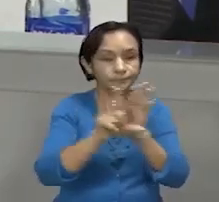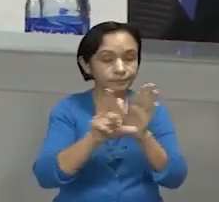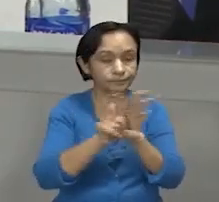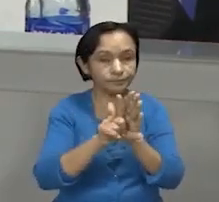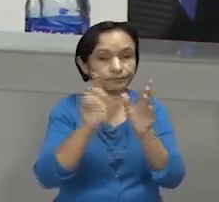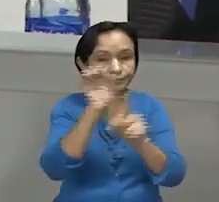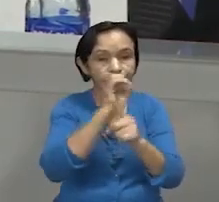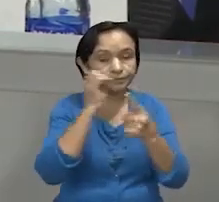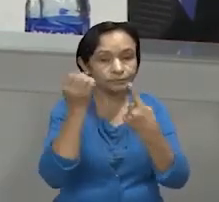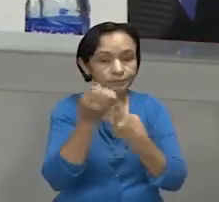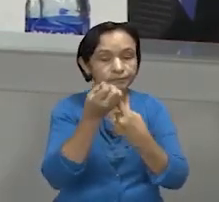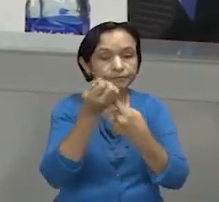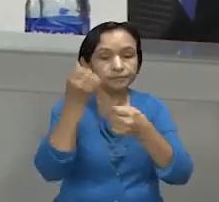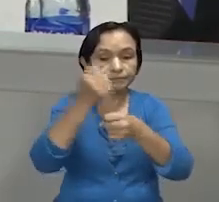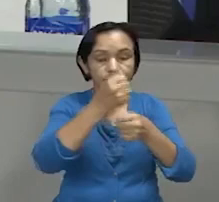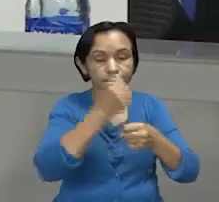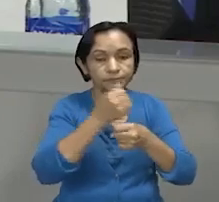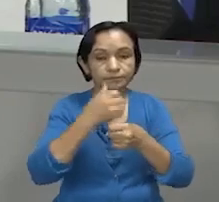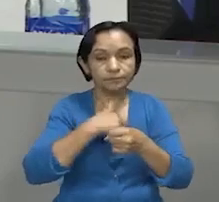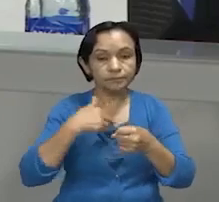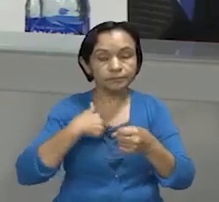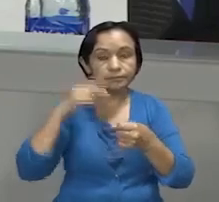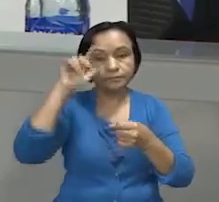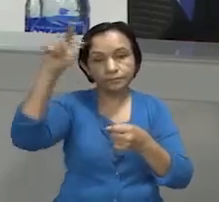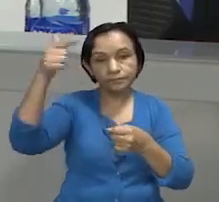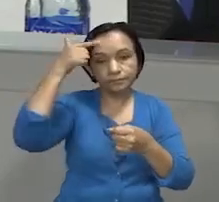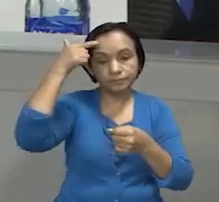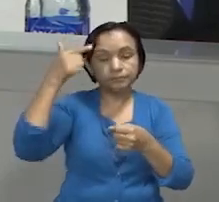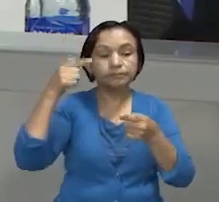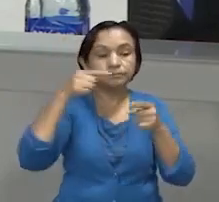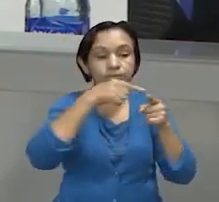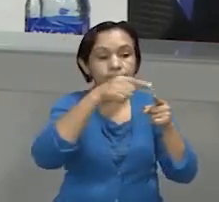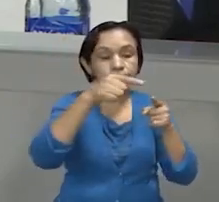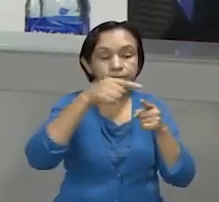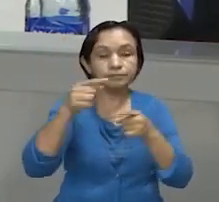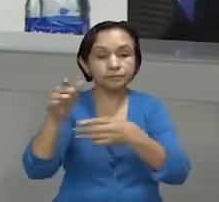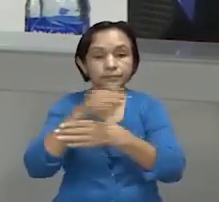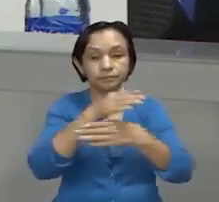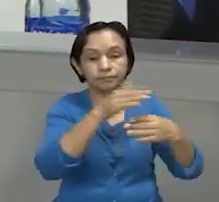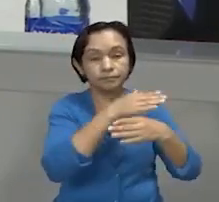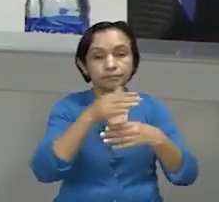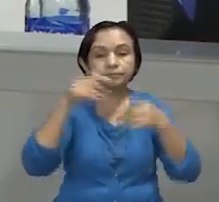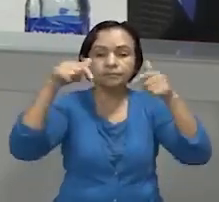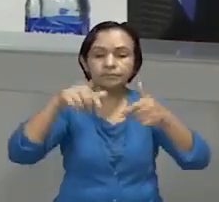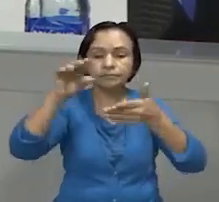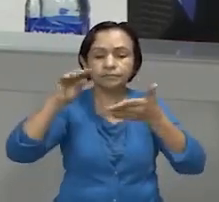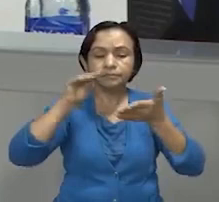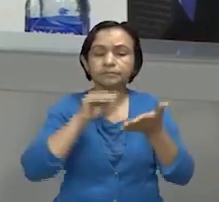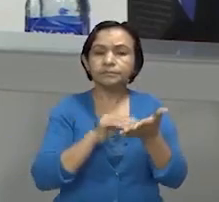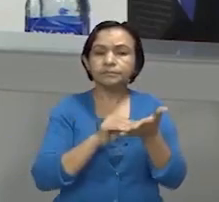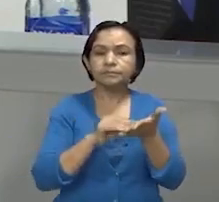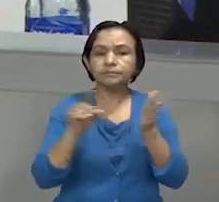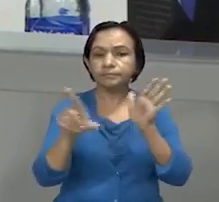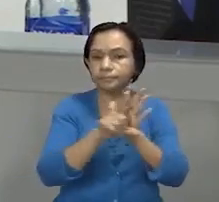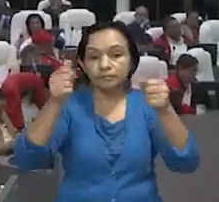con la organización, funcionamiento y competencias de los gobiernos locales o municipales. Aquí se incluyen principalmente